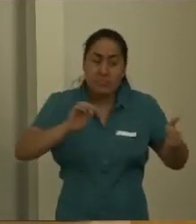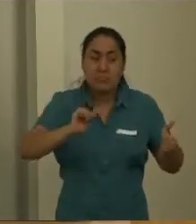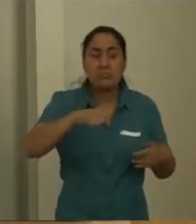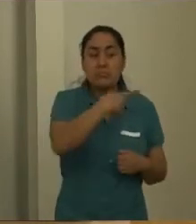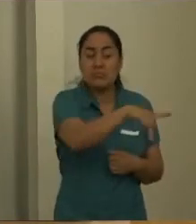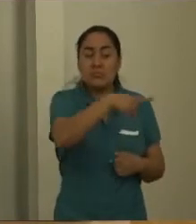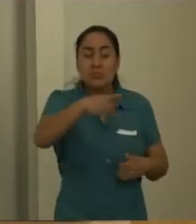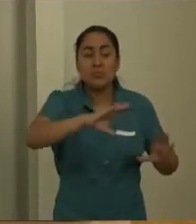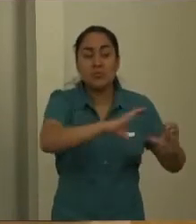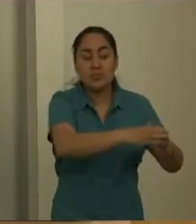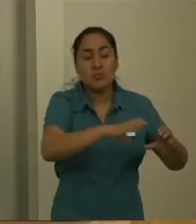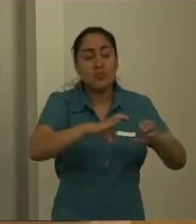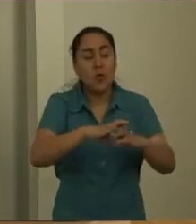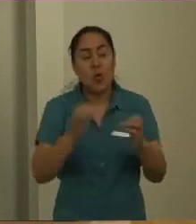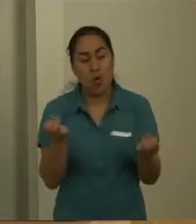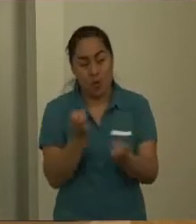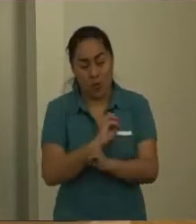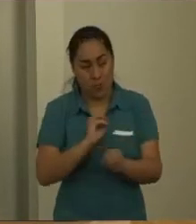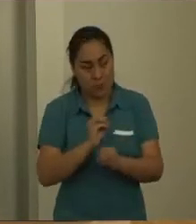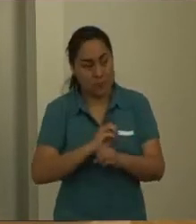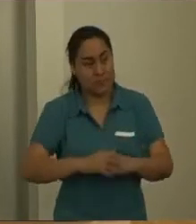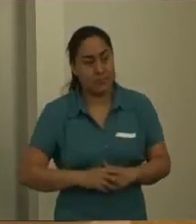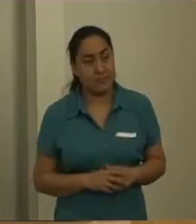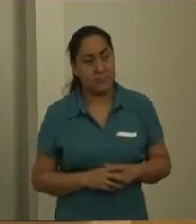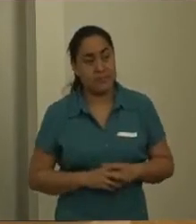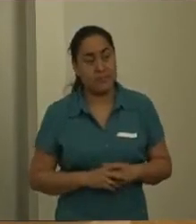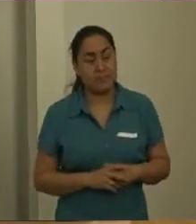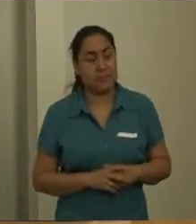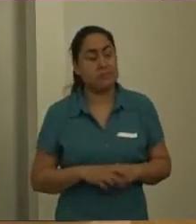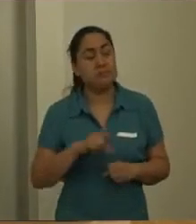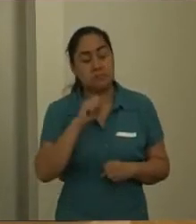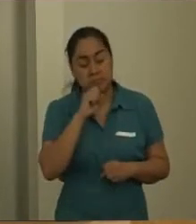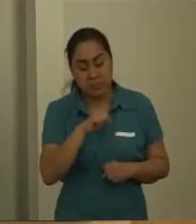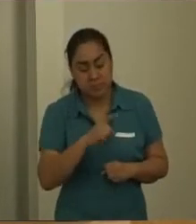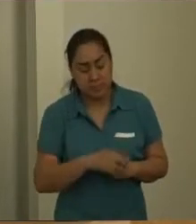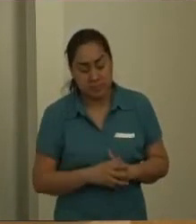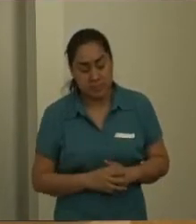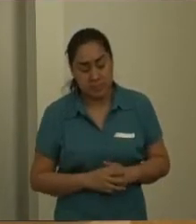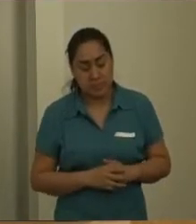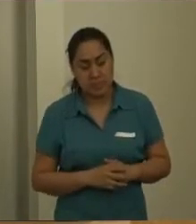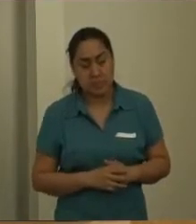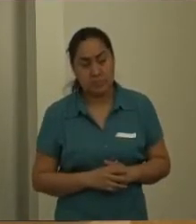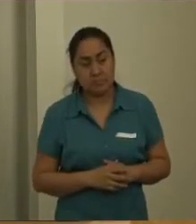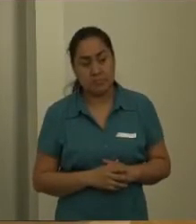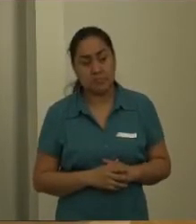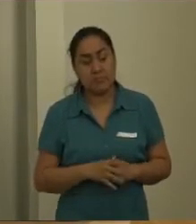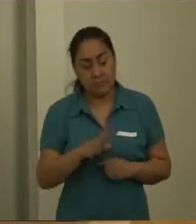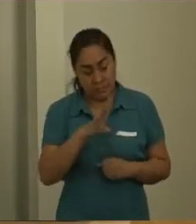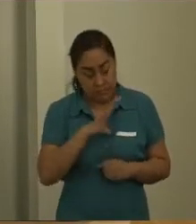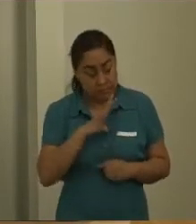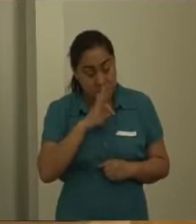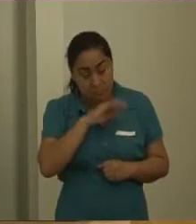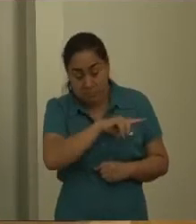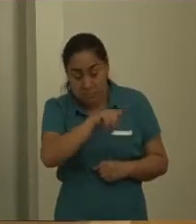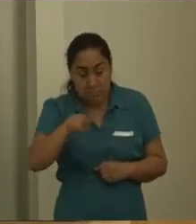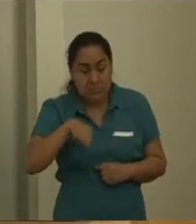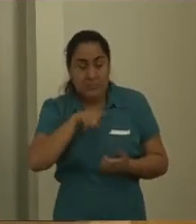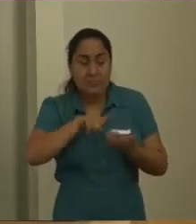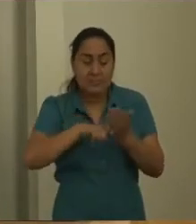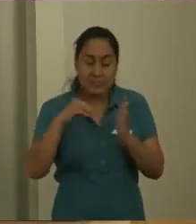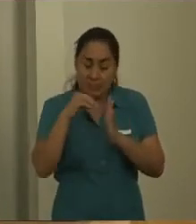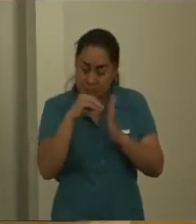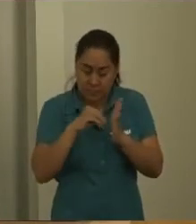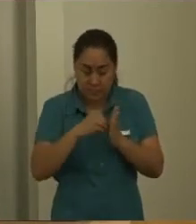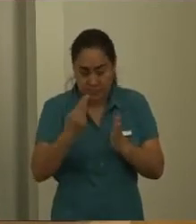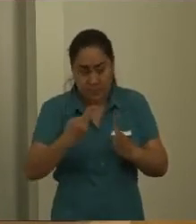proyectos ya instalados con miras a instalarse y aún más sin adoptar mecanismos de